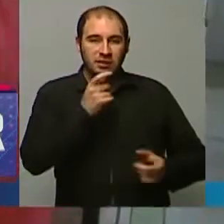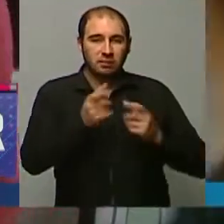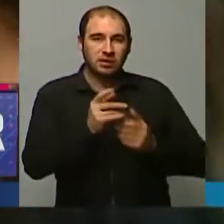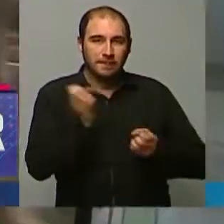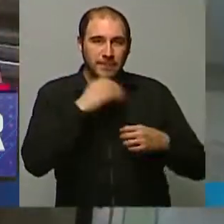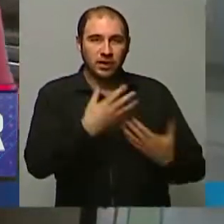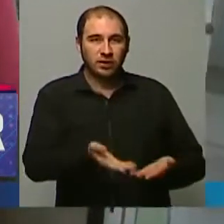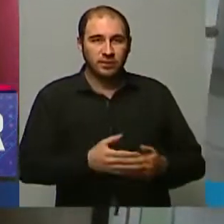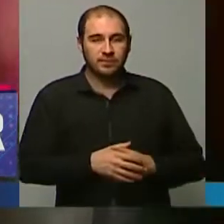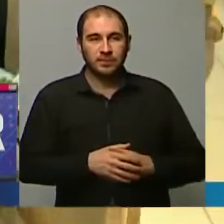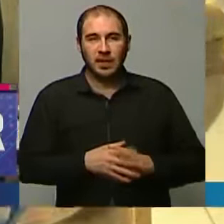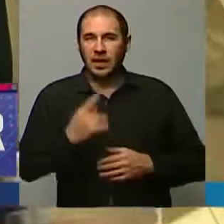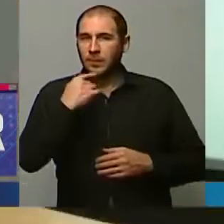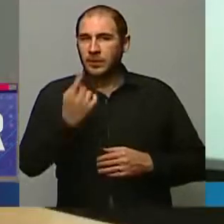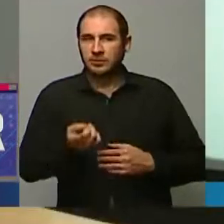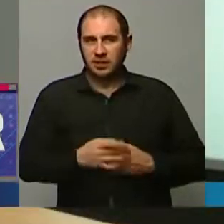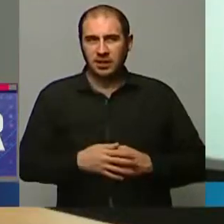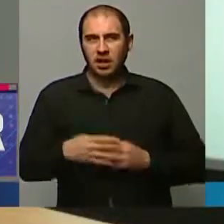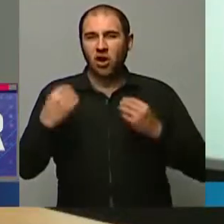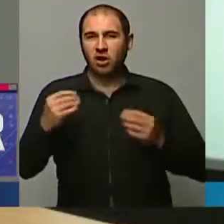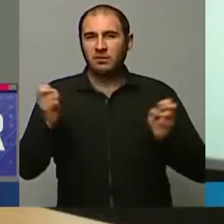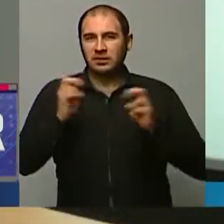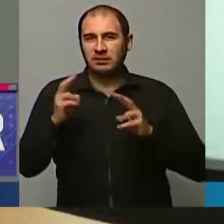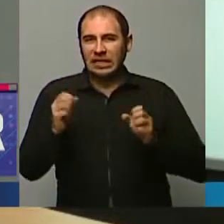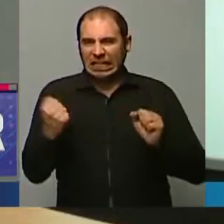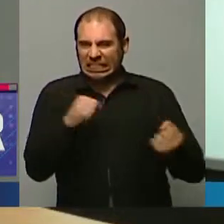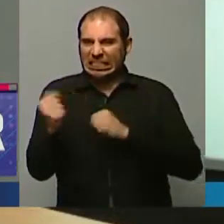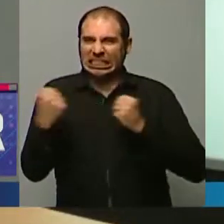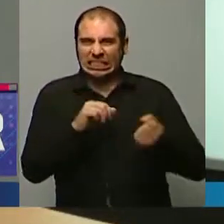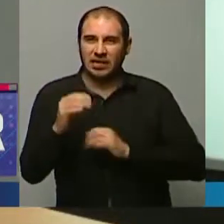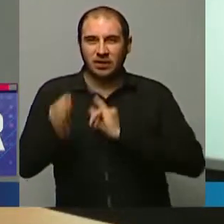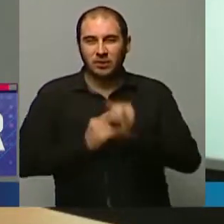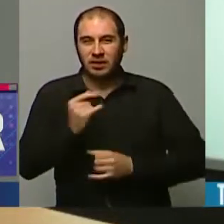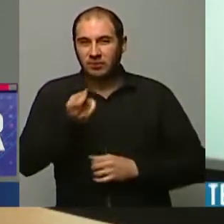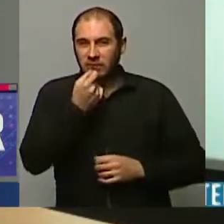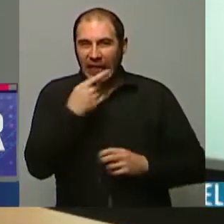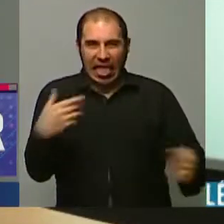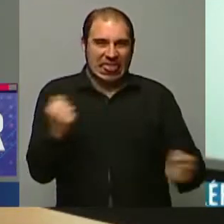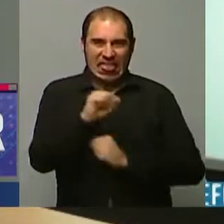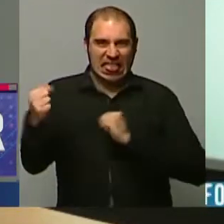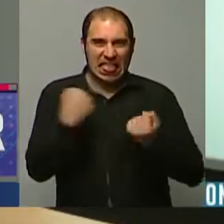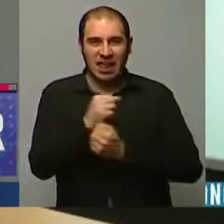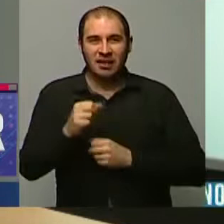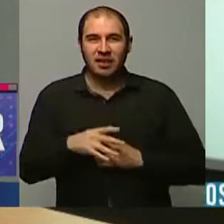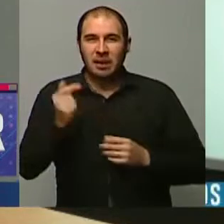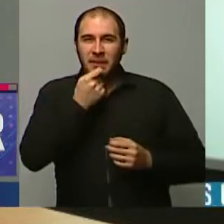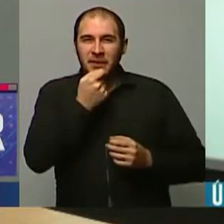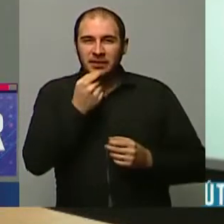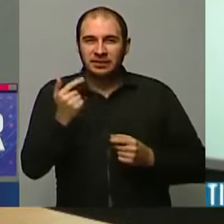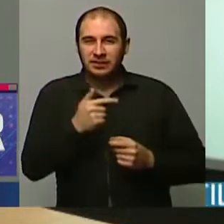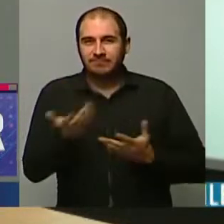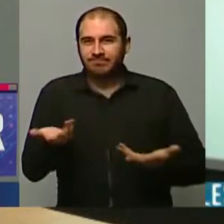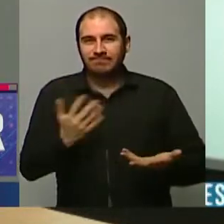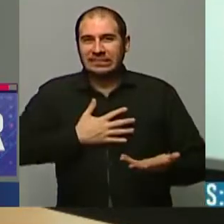mucho mejor. Dina, ¿cómo es el tema del estrés? Porque muchos dicen, bueno, nos estresamos, nos ponemos nerviosos, hay una situación que nos